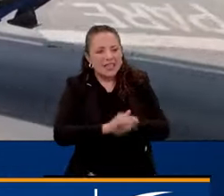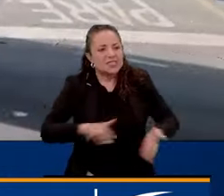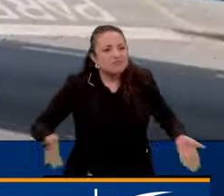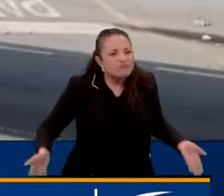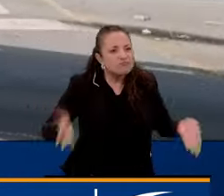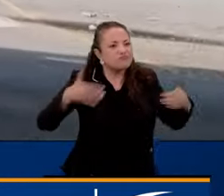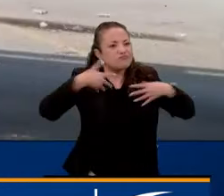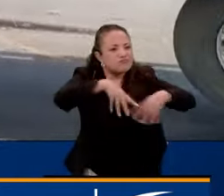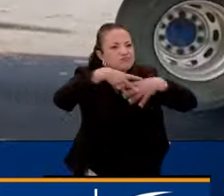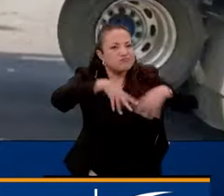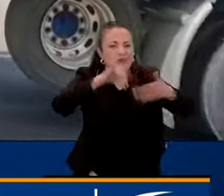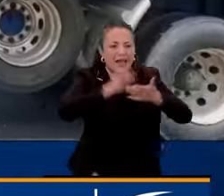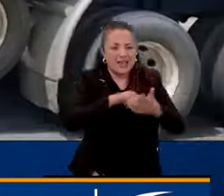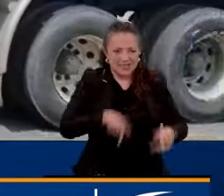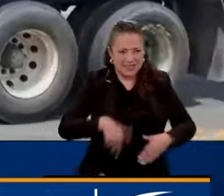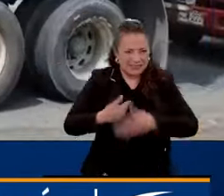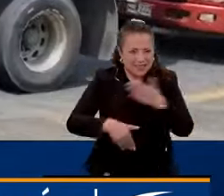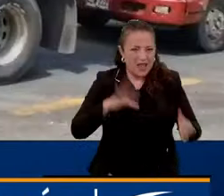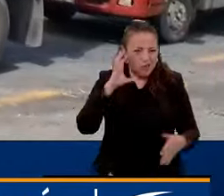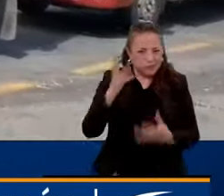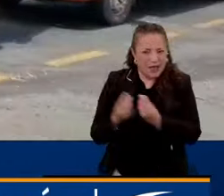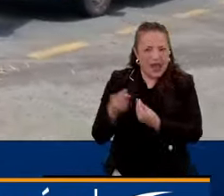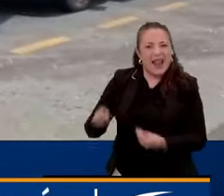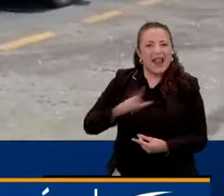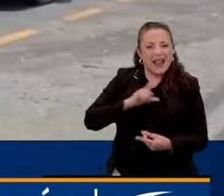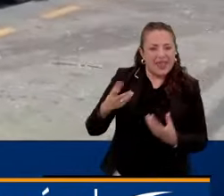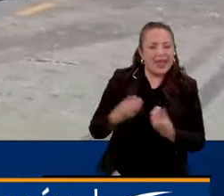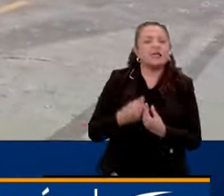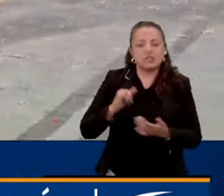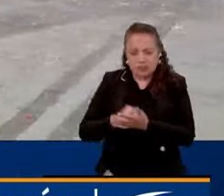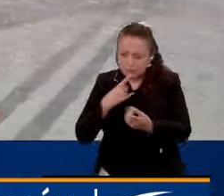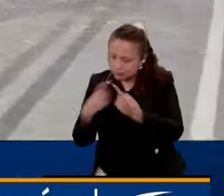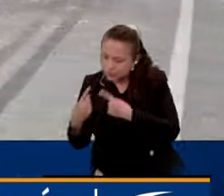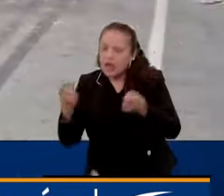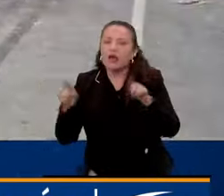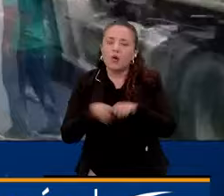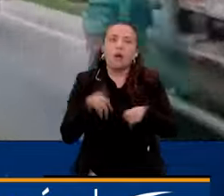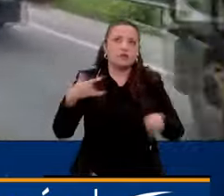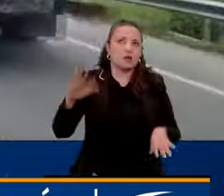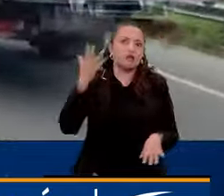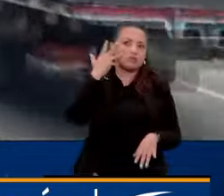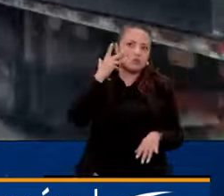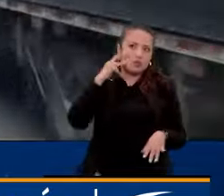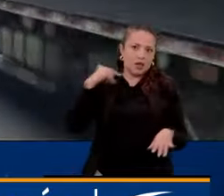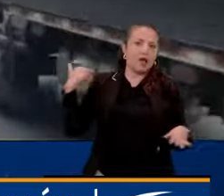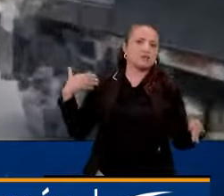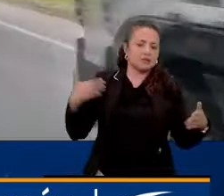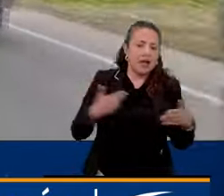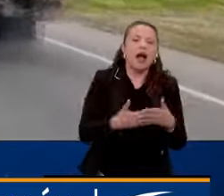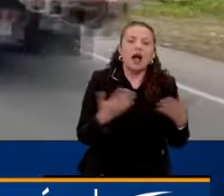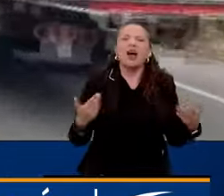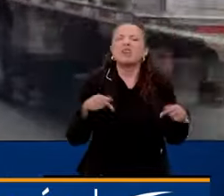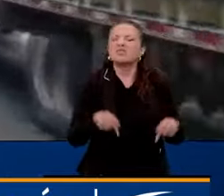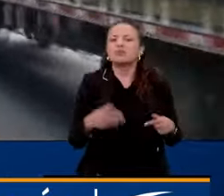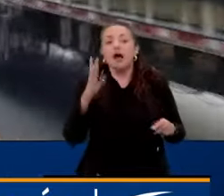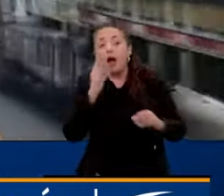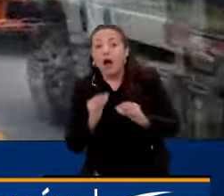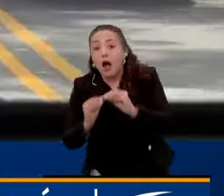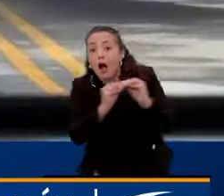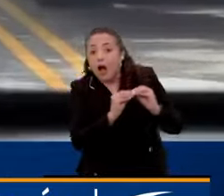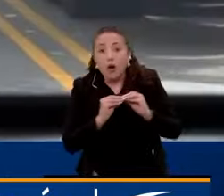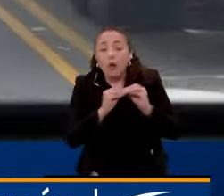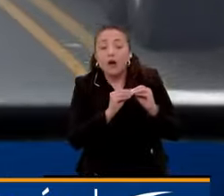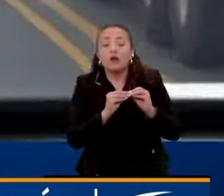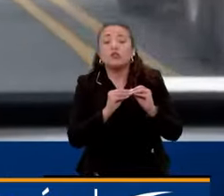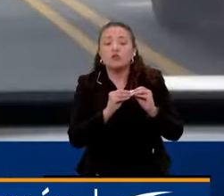llevando a cabo eh desde hace varios días y donde Pues los acuerdos a los cuales se ha llegado con